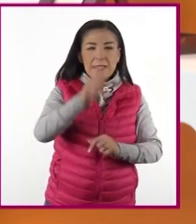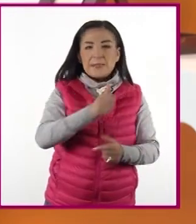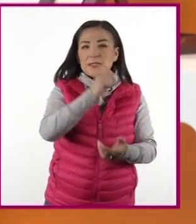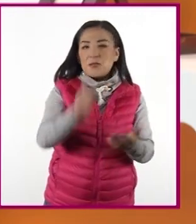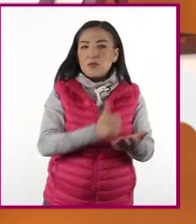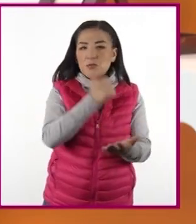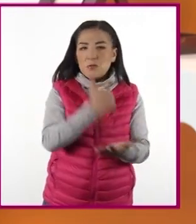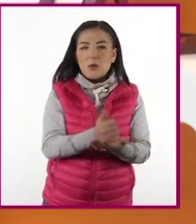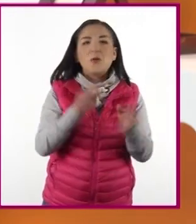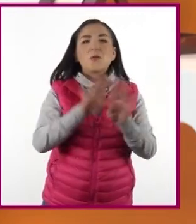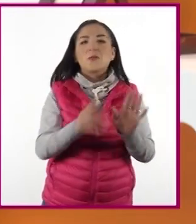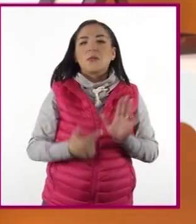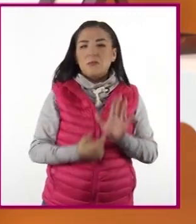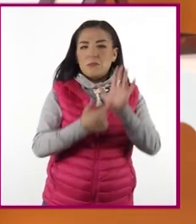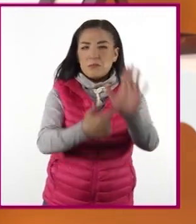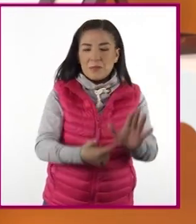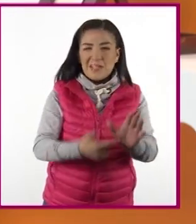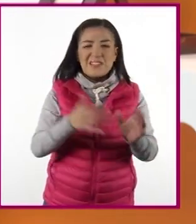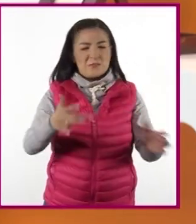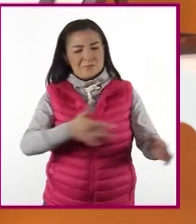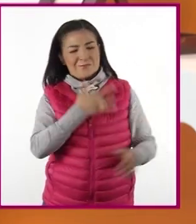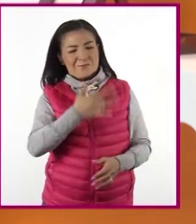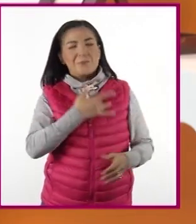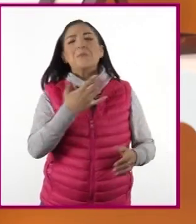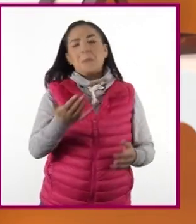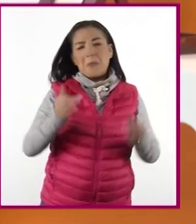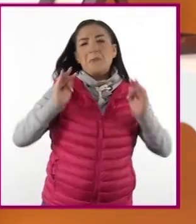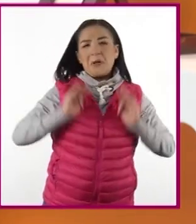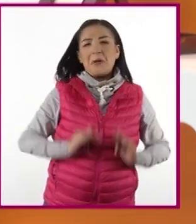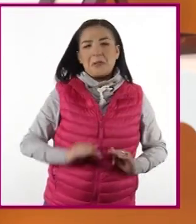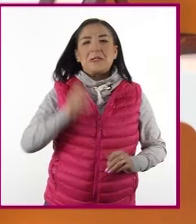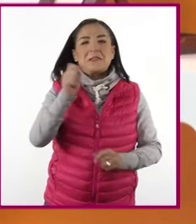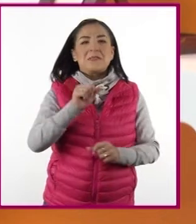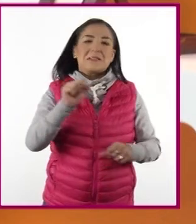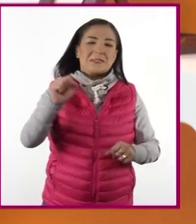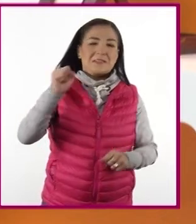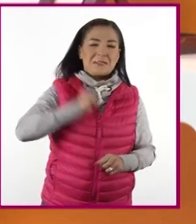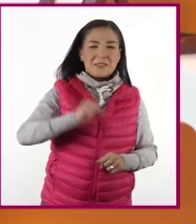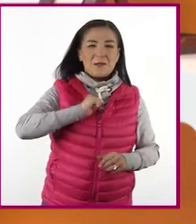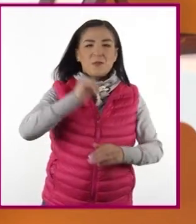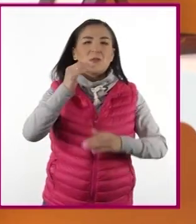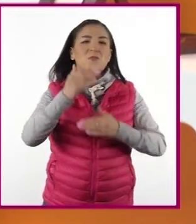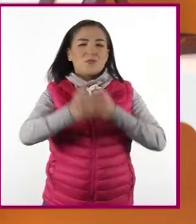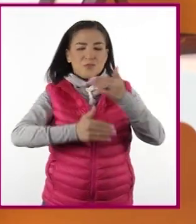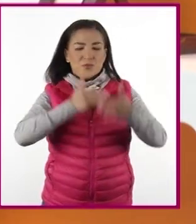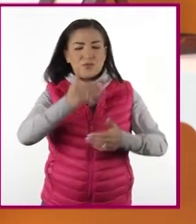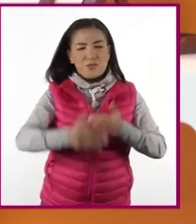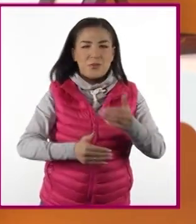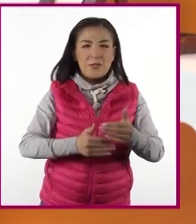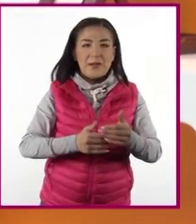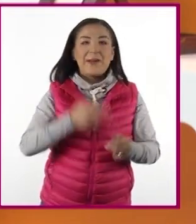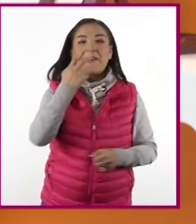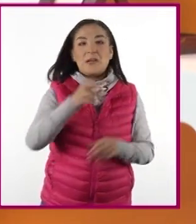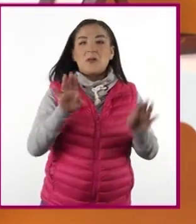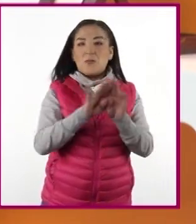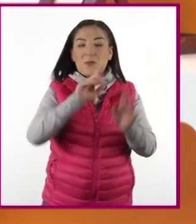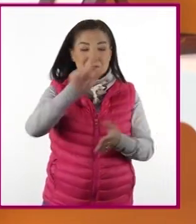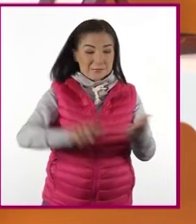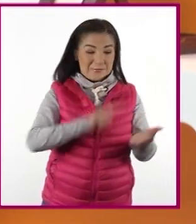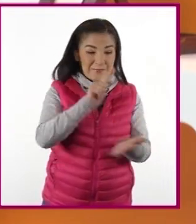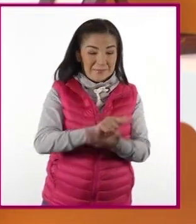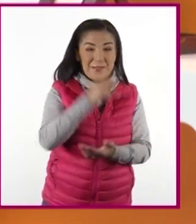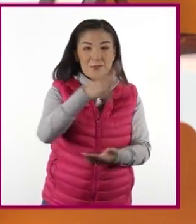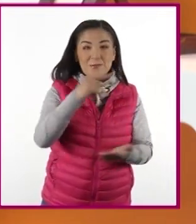también mostraba creciente descontento en los primeros años del siglo, en parte como resultado de las reformas urbanas